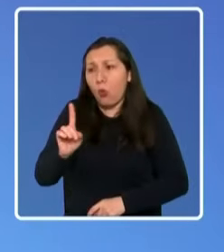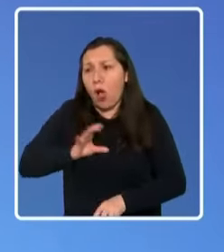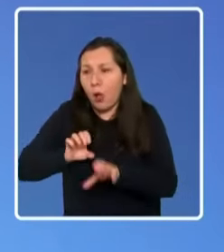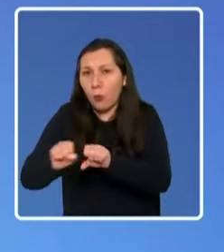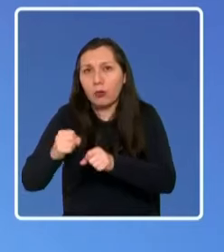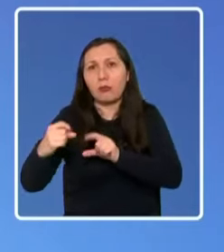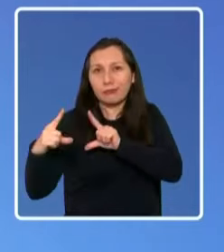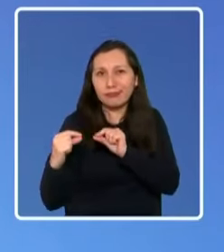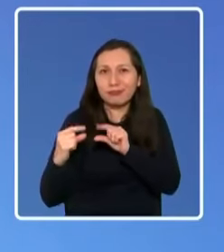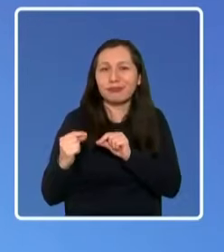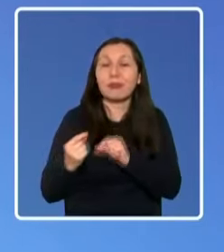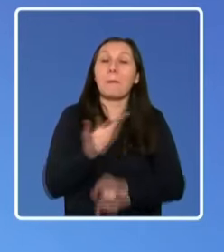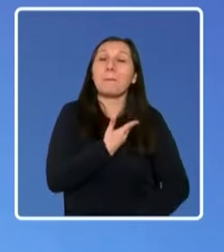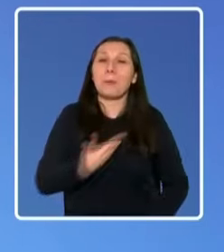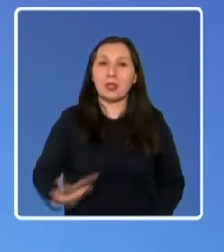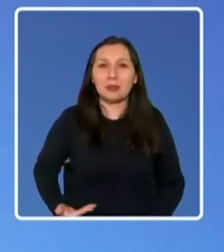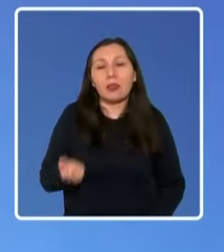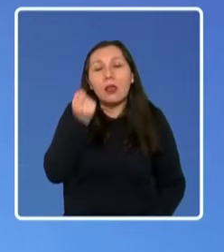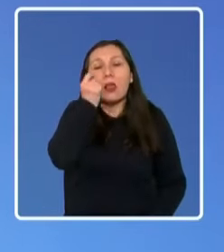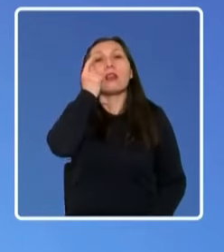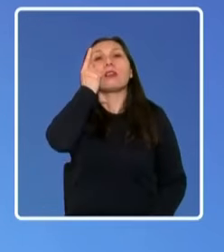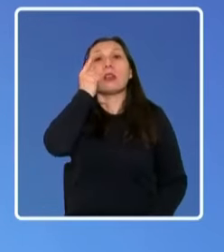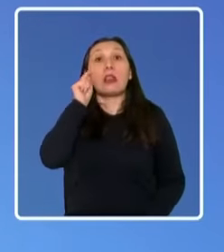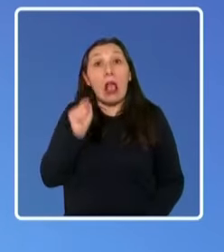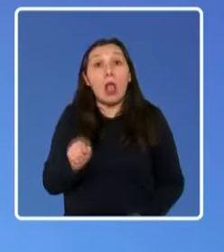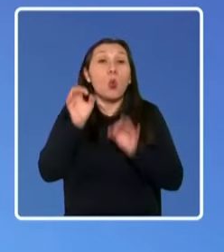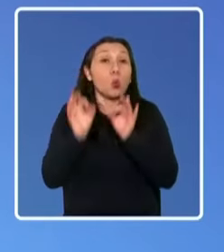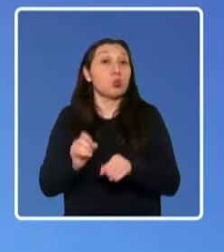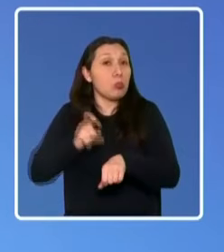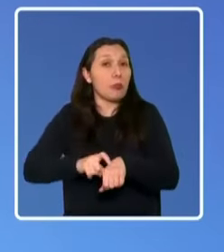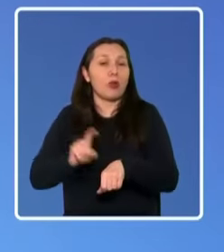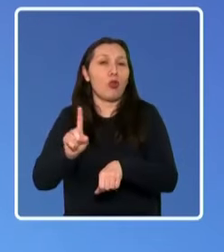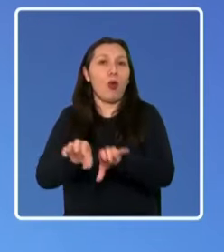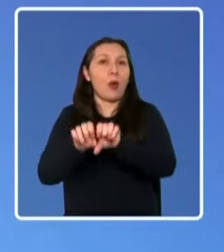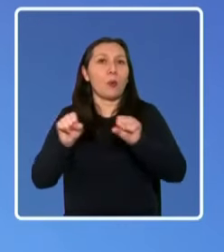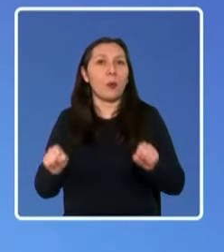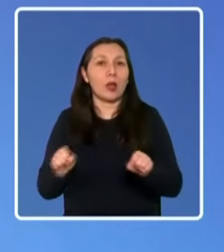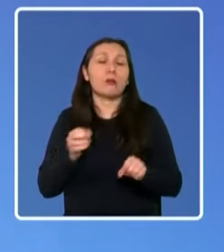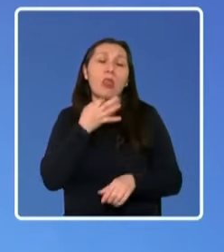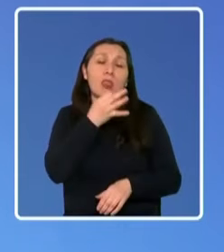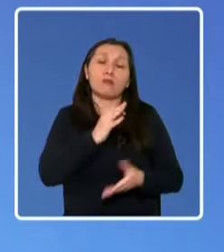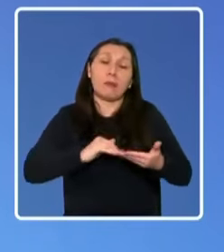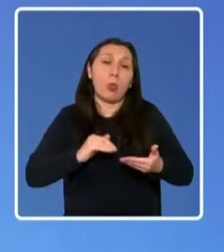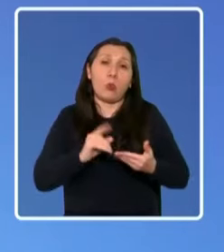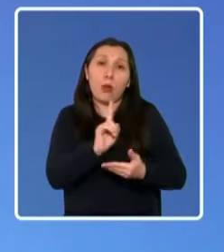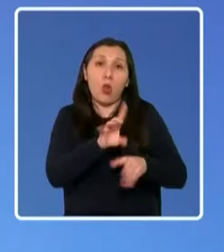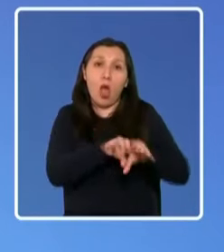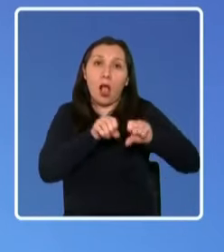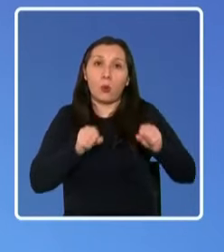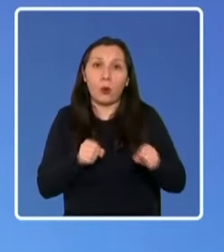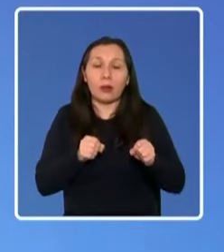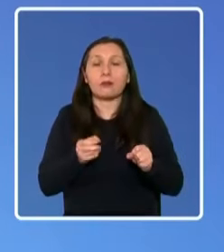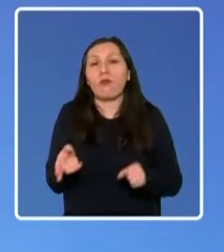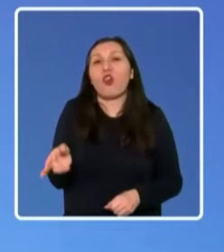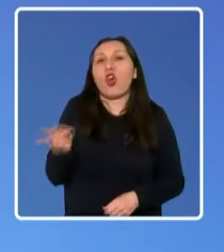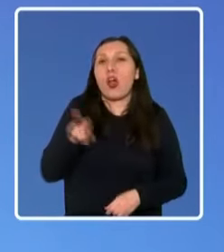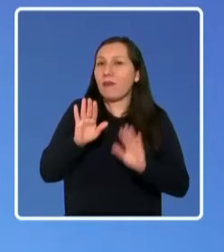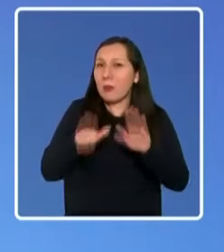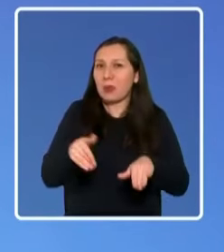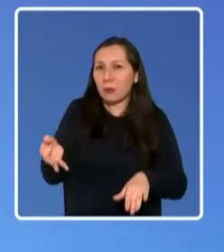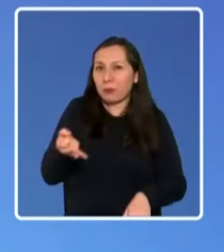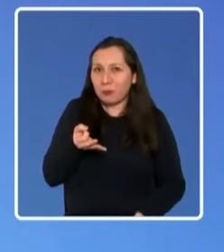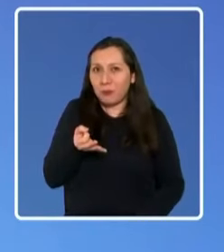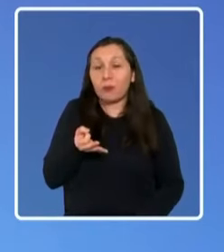¿no? Y el presidente entiende que ahí hubo un desacuerdo y se excusa respecto a aquello. Pero vuelvo al punto